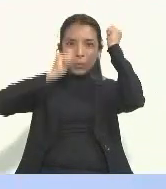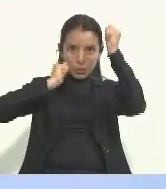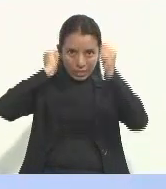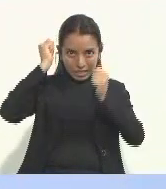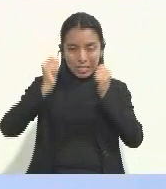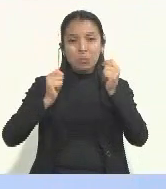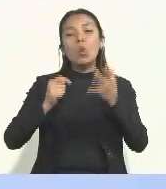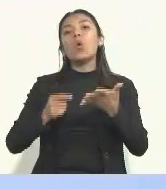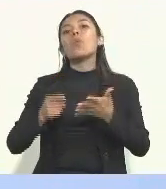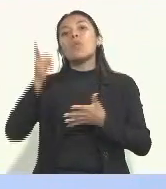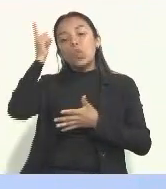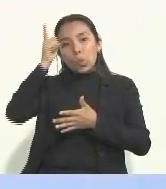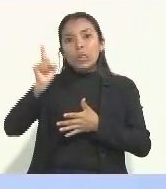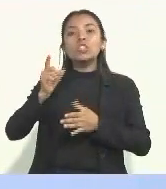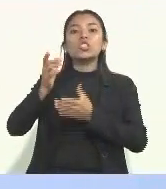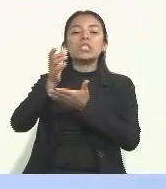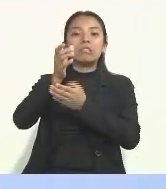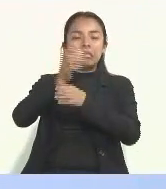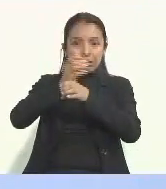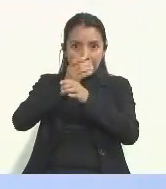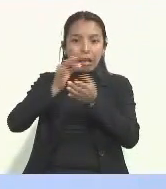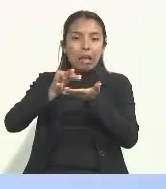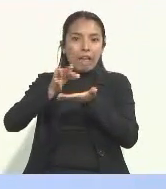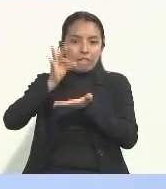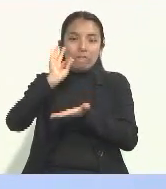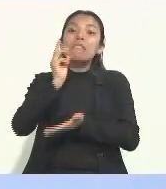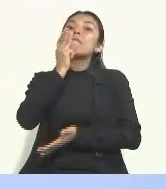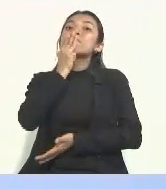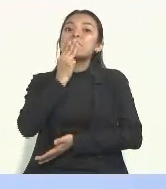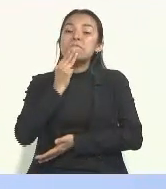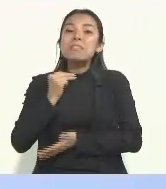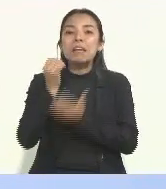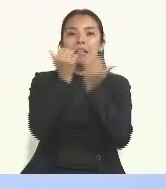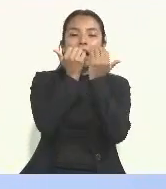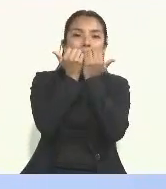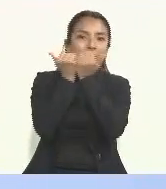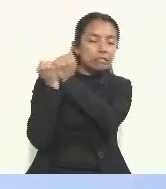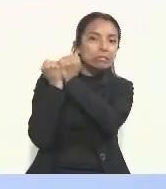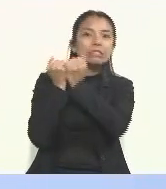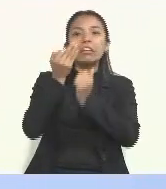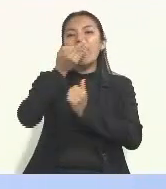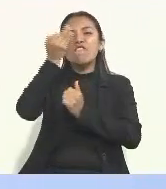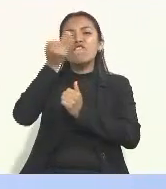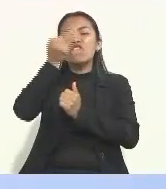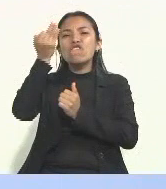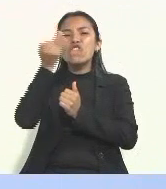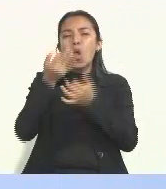reducir la brecha social que afecta a grupos poblacionales en situación vulnerable. RTV, más noticias.